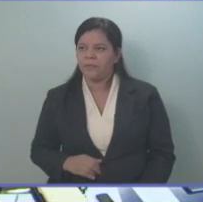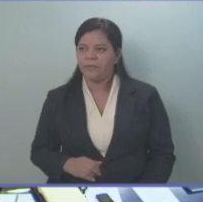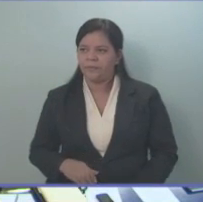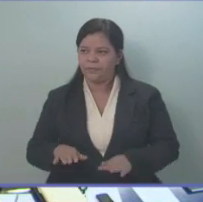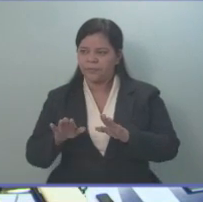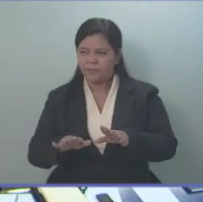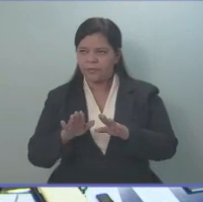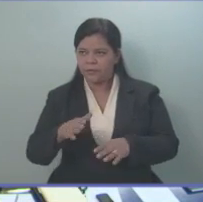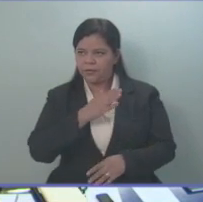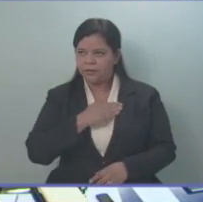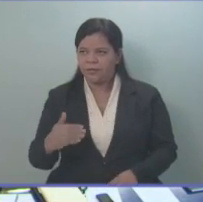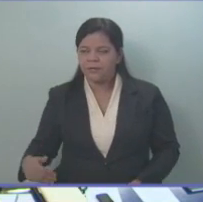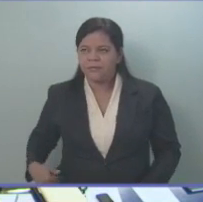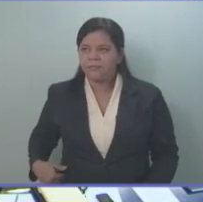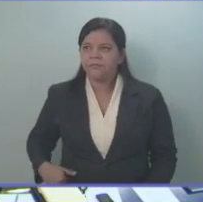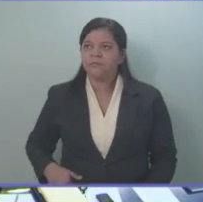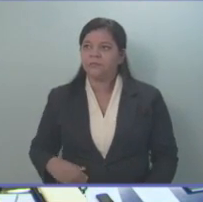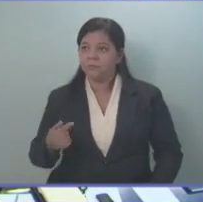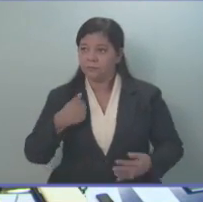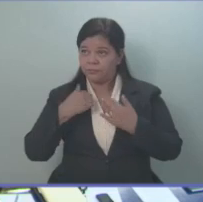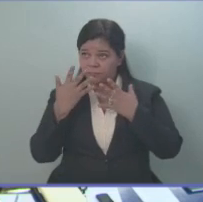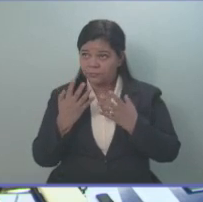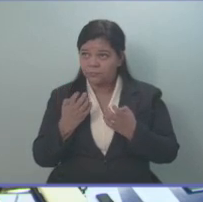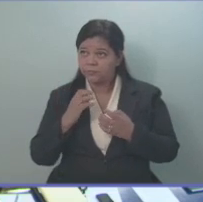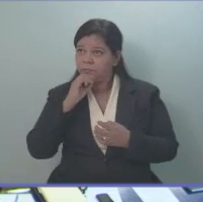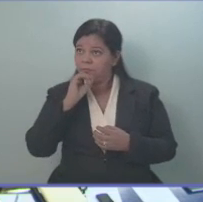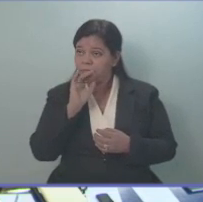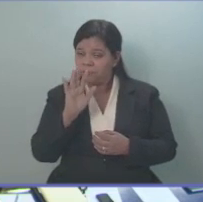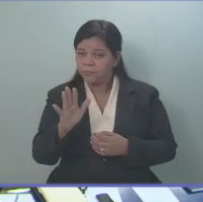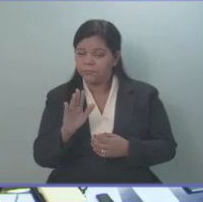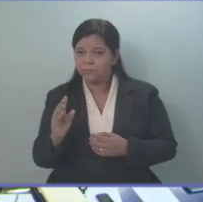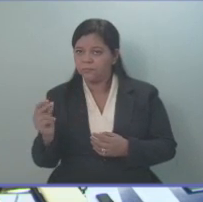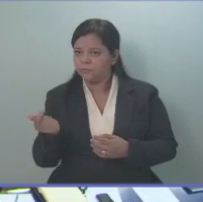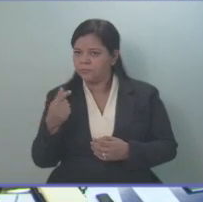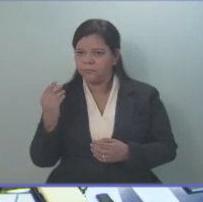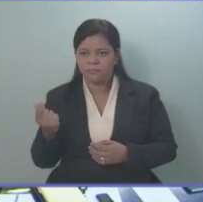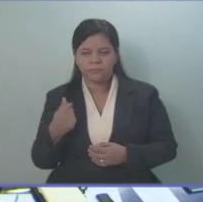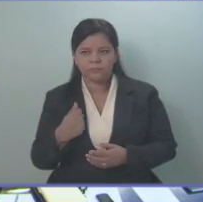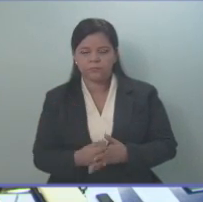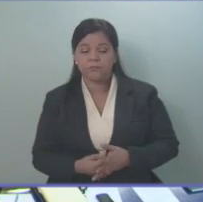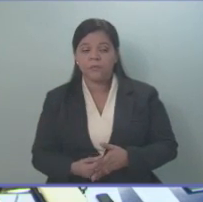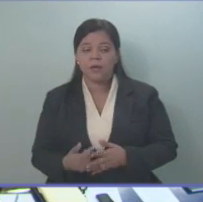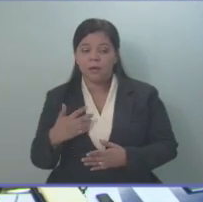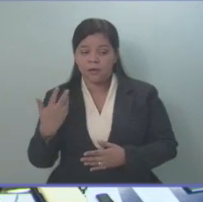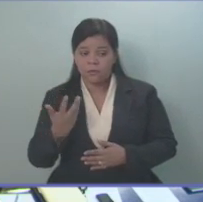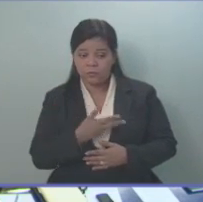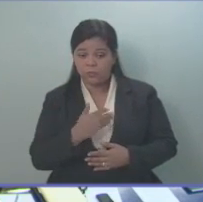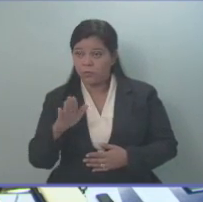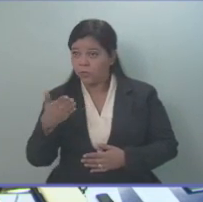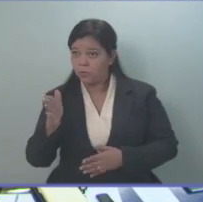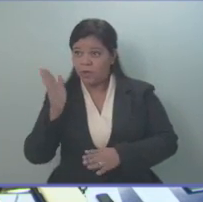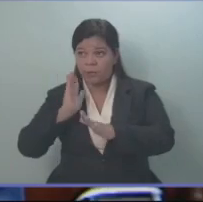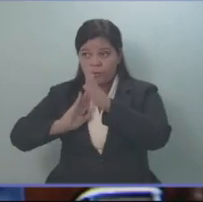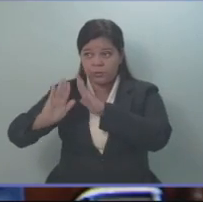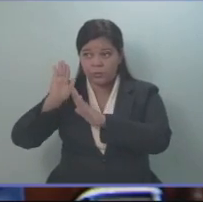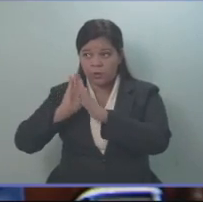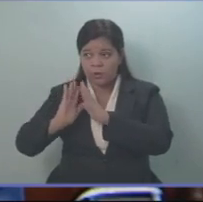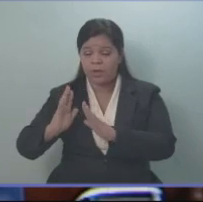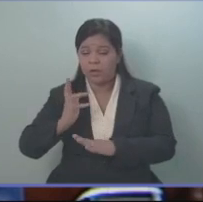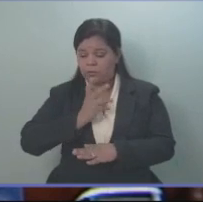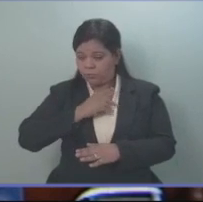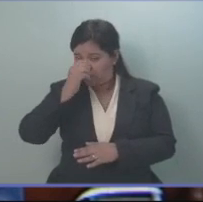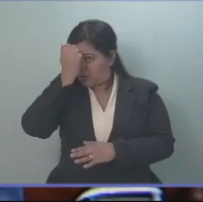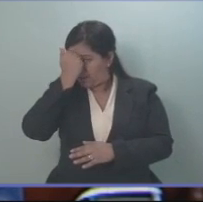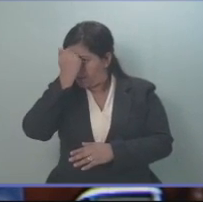Gracias, presidente. Voy a ser sumamente breve. Cuando utilizamos la historia para aprender y no